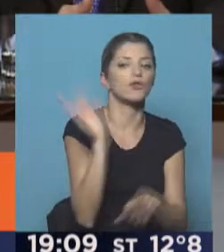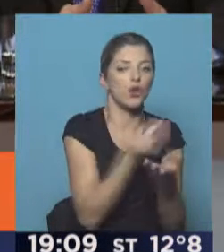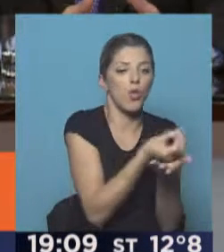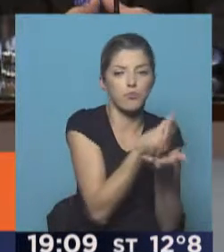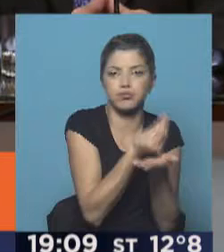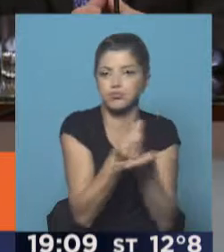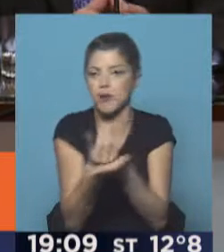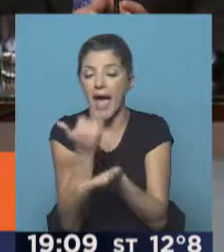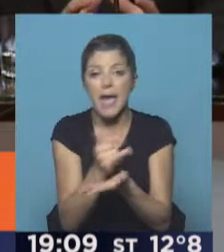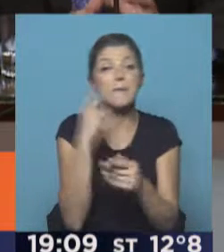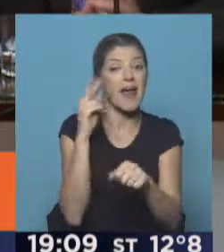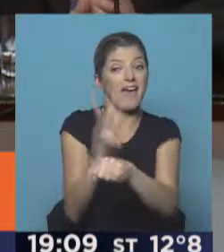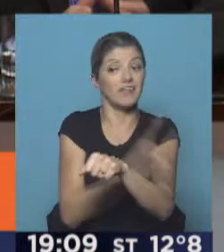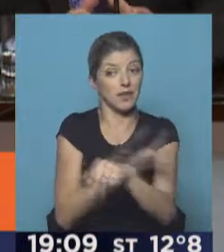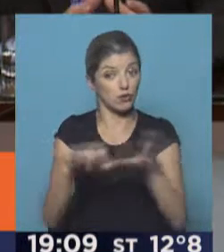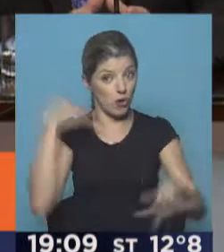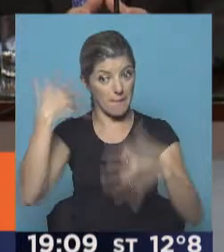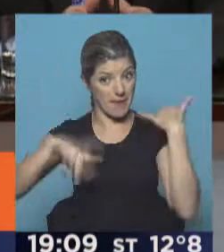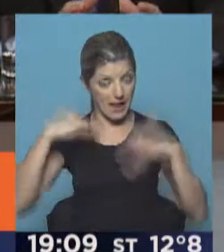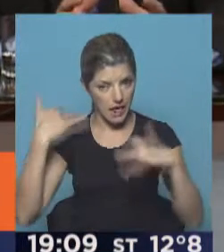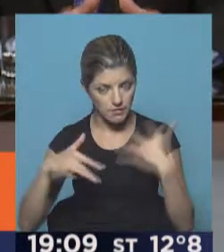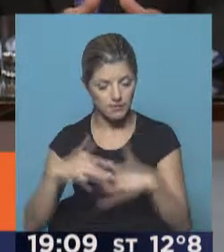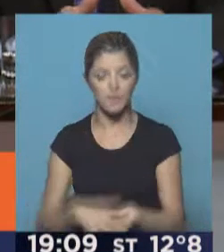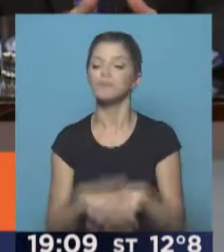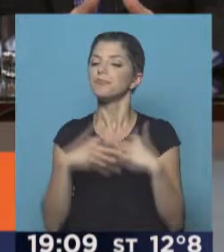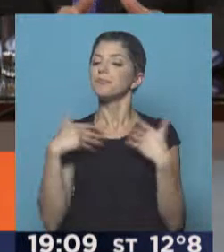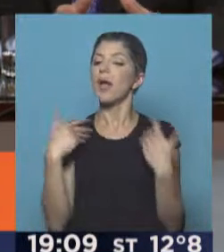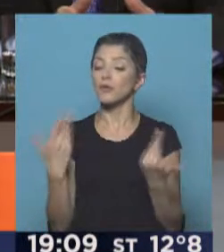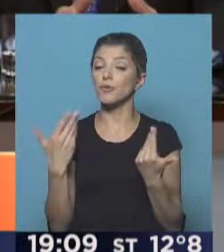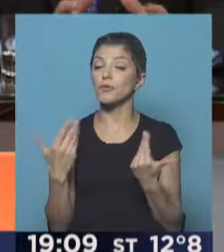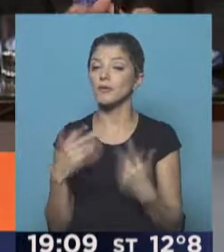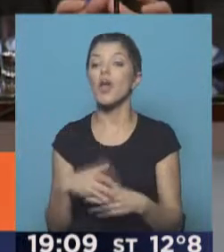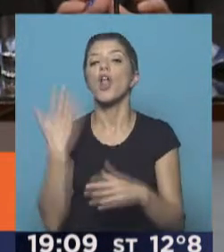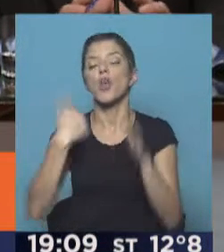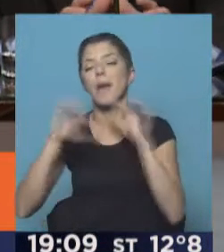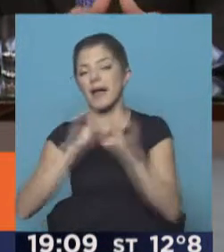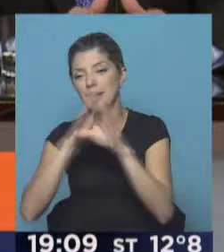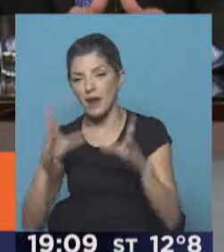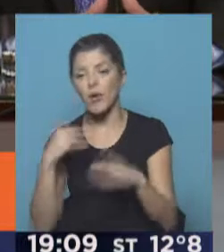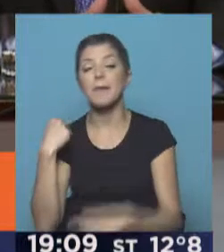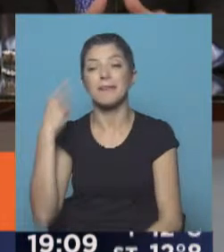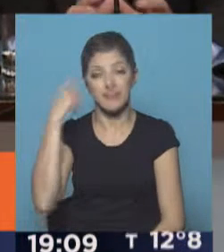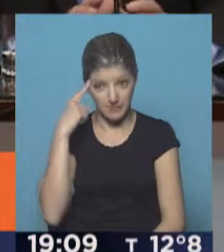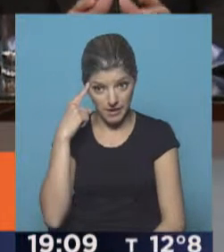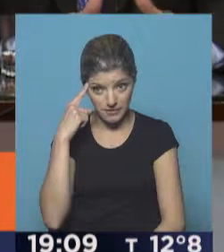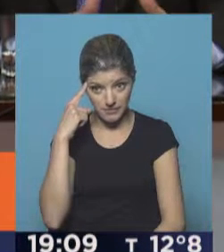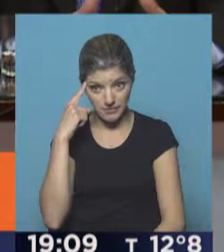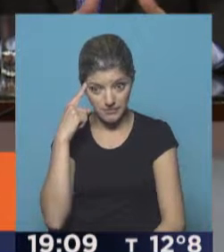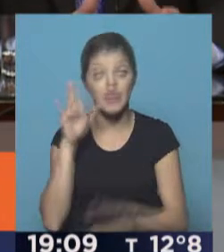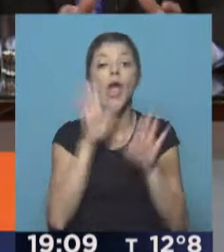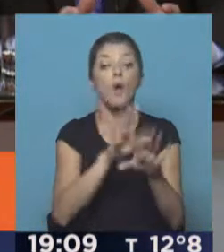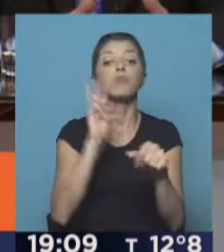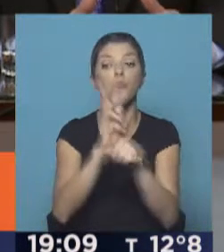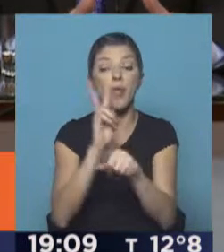de emergencia. Por lo tanto, la señal más clara para poder reacomodar las tarifas está vinculada con frenar la demanda del gas, porque hoy por